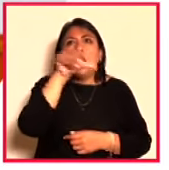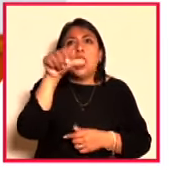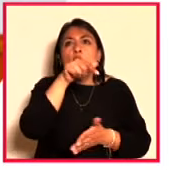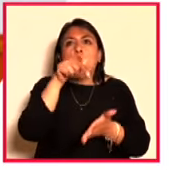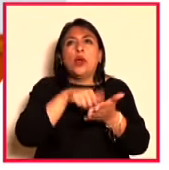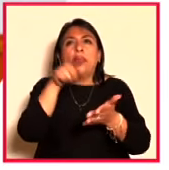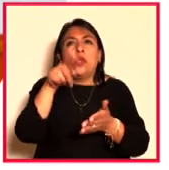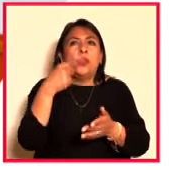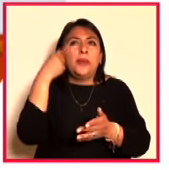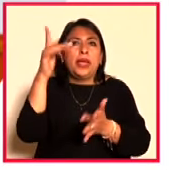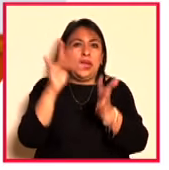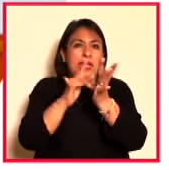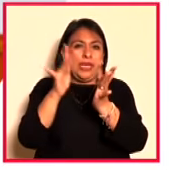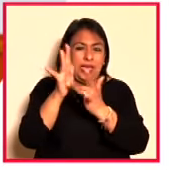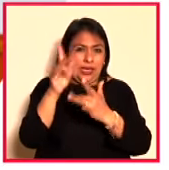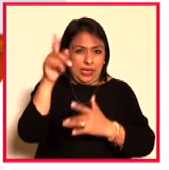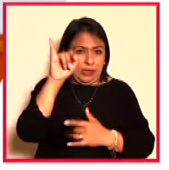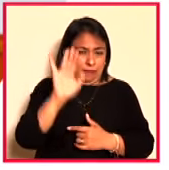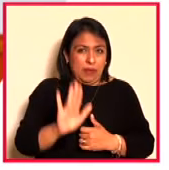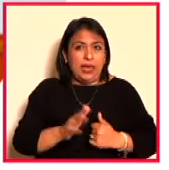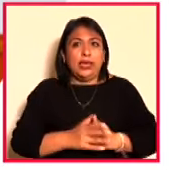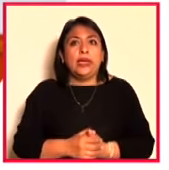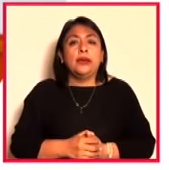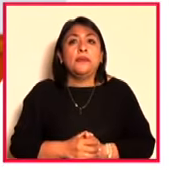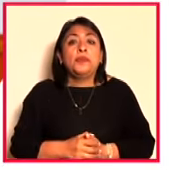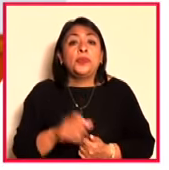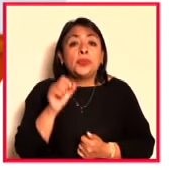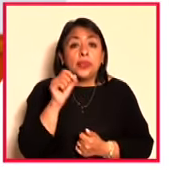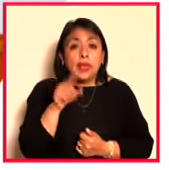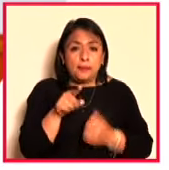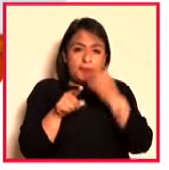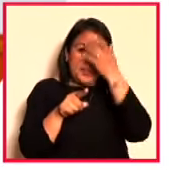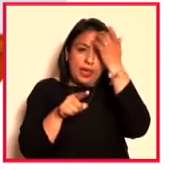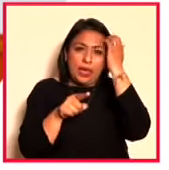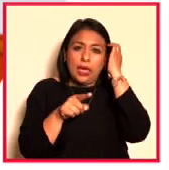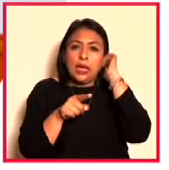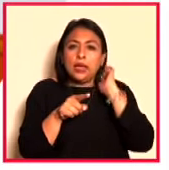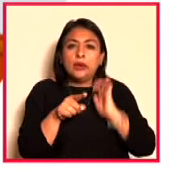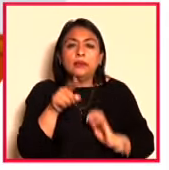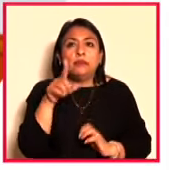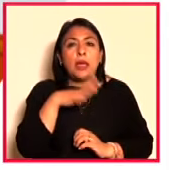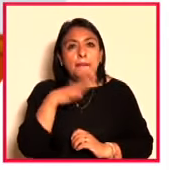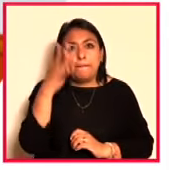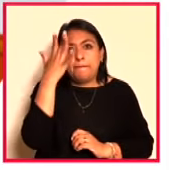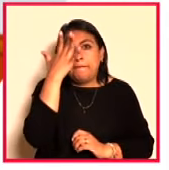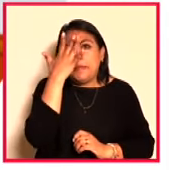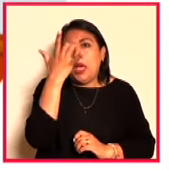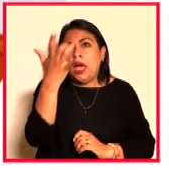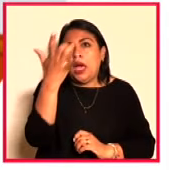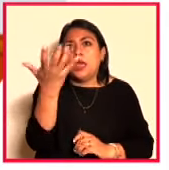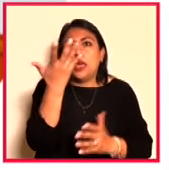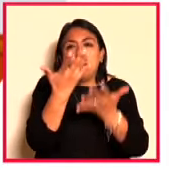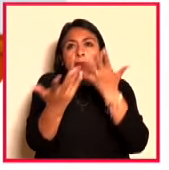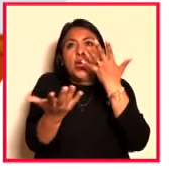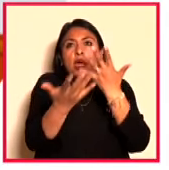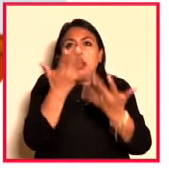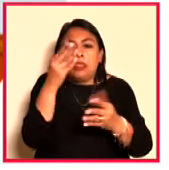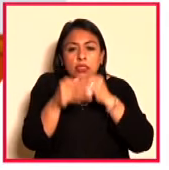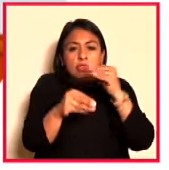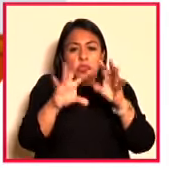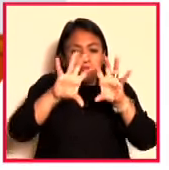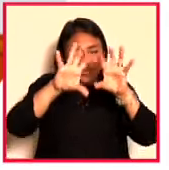Cristo Rey. Tenemos también esta magia y destreza en las manos de producir esferas de